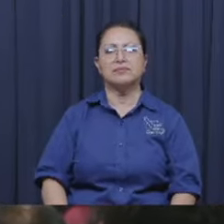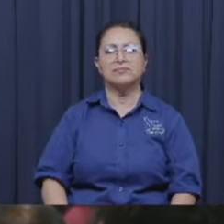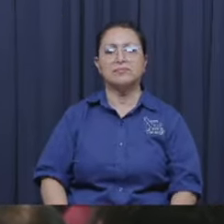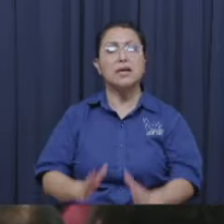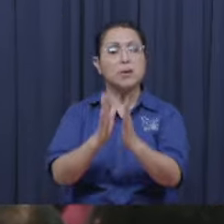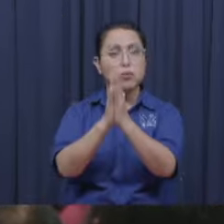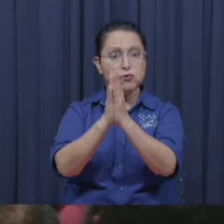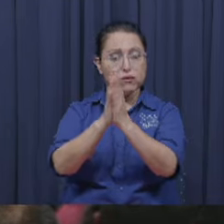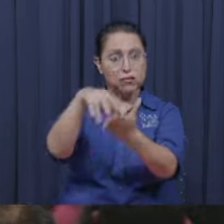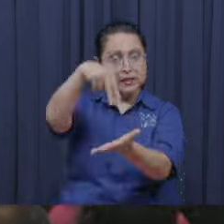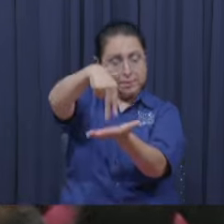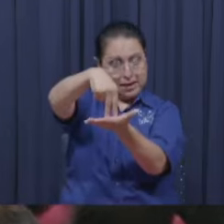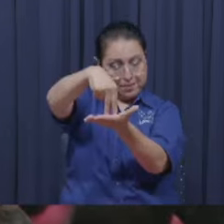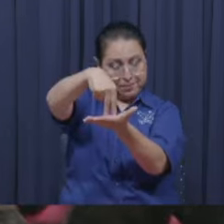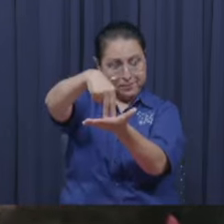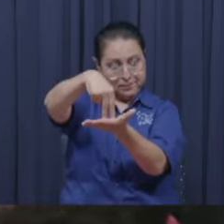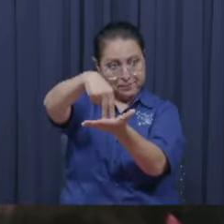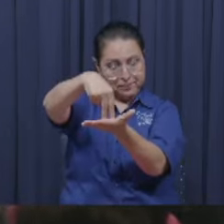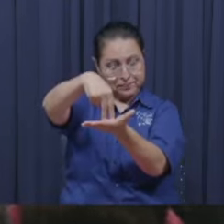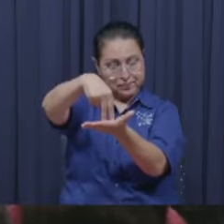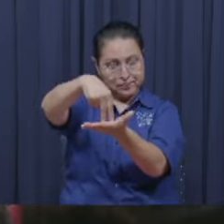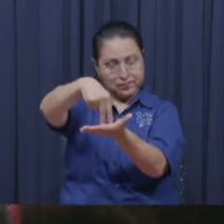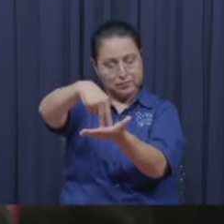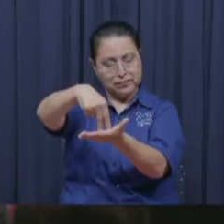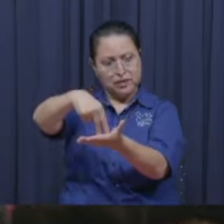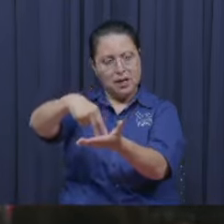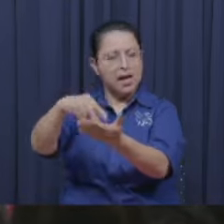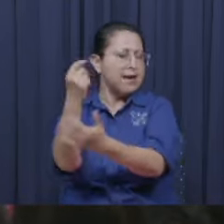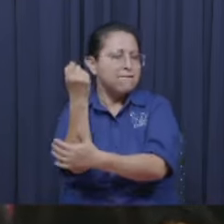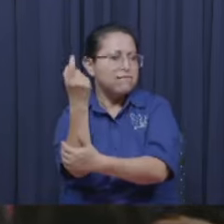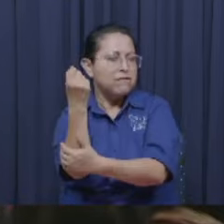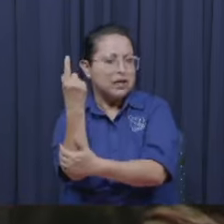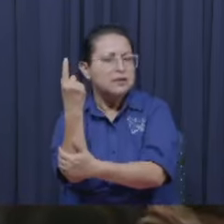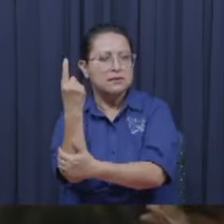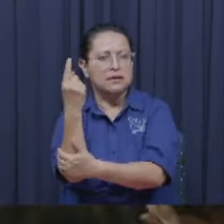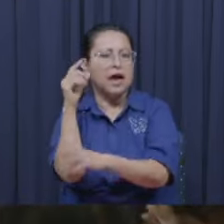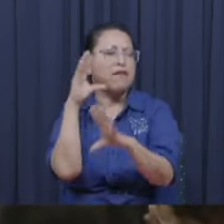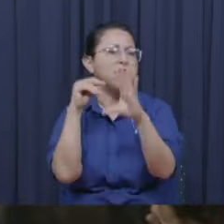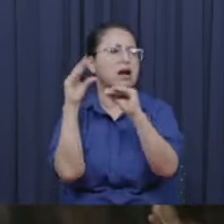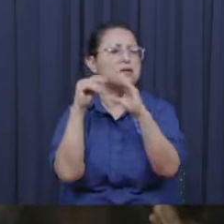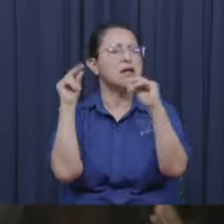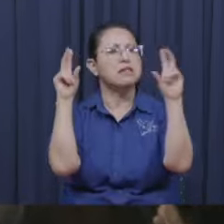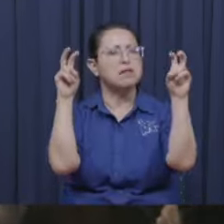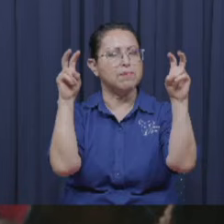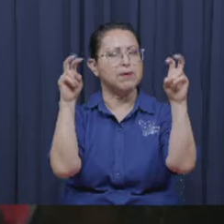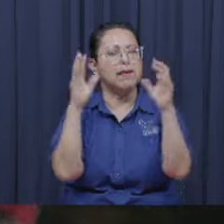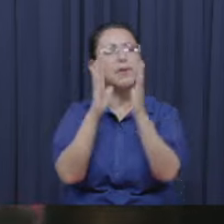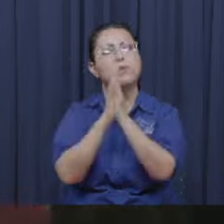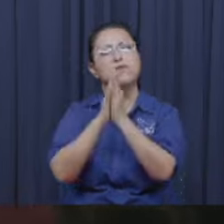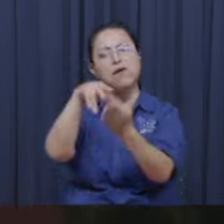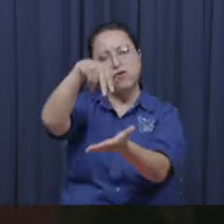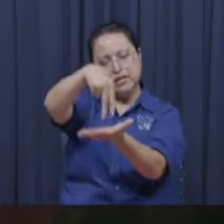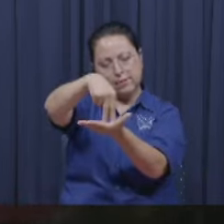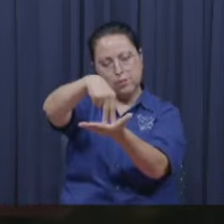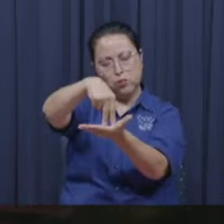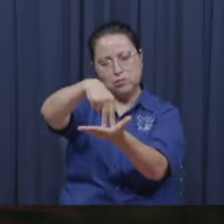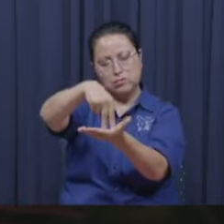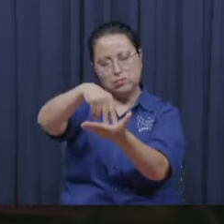Póngase de pie. No hemos terminado aquí, tenemos mucho más que hablar, pero póngase de pie y